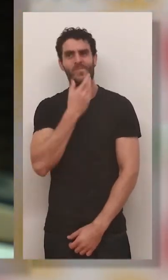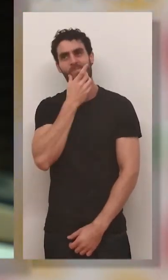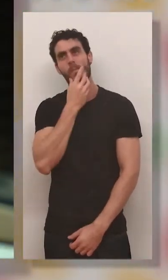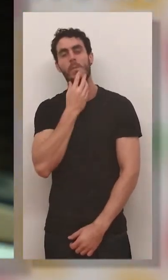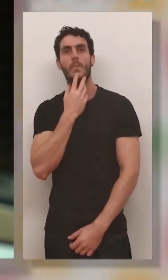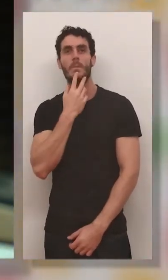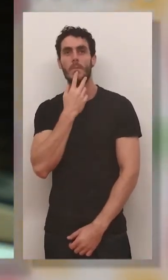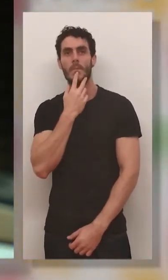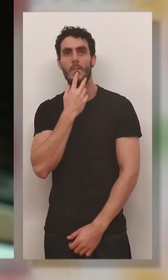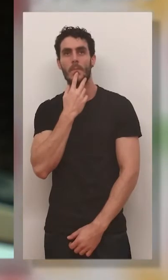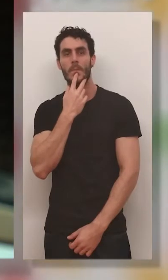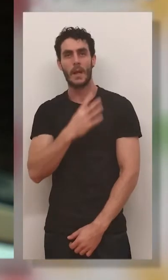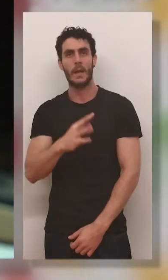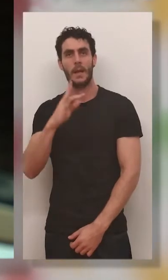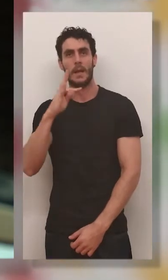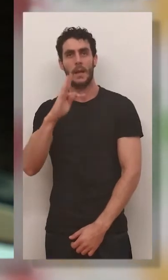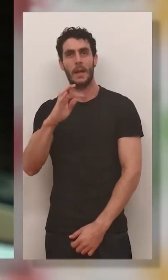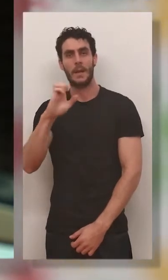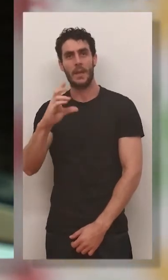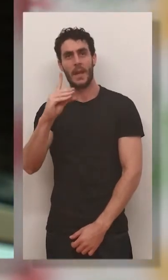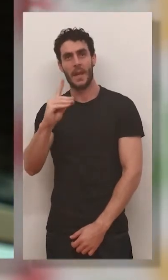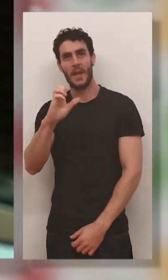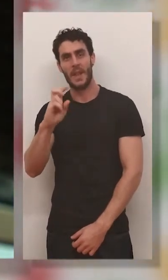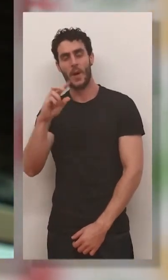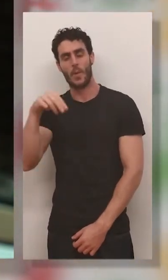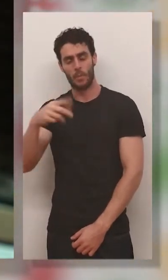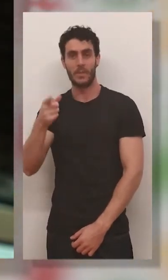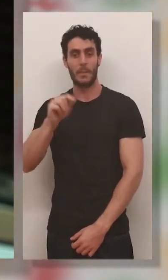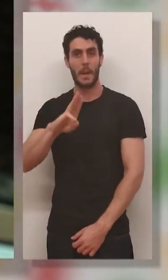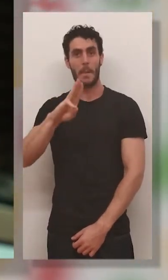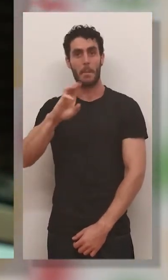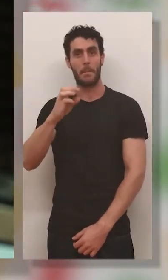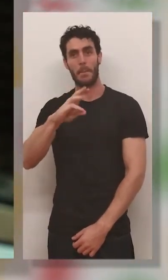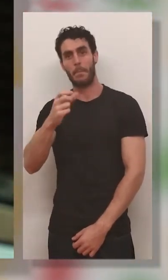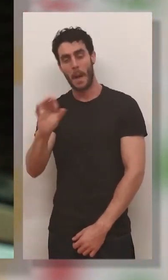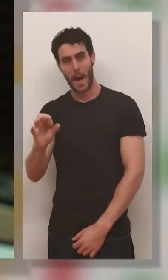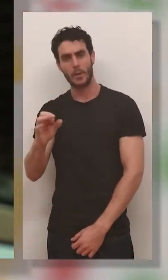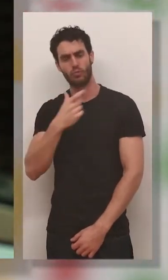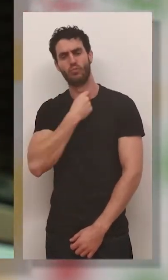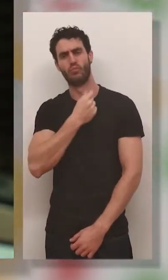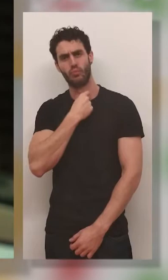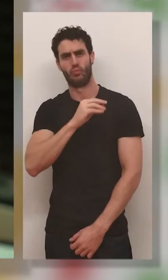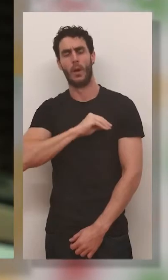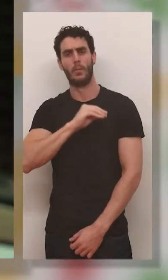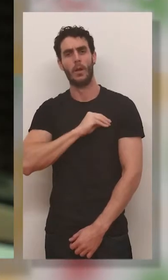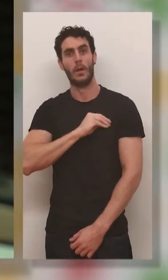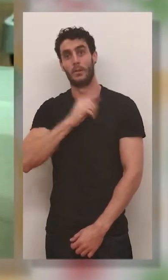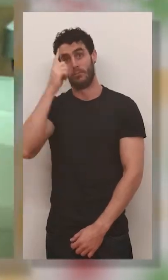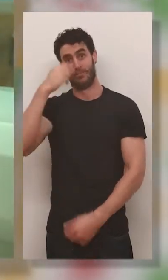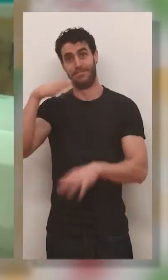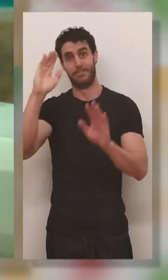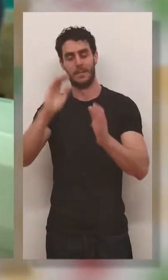no, y la de Te Deum también, la de Pepas que también la tocamos y no sé, no me acuerdo de